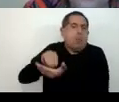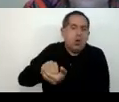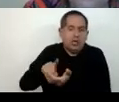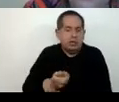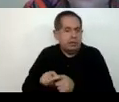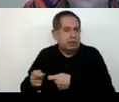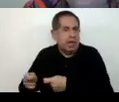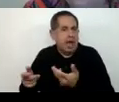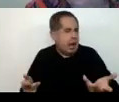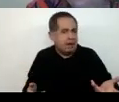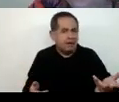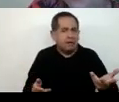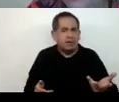y